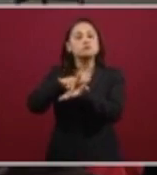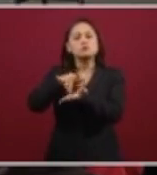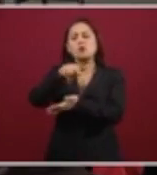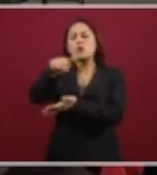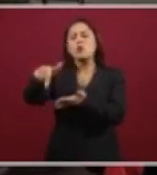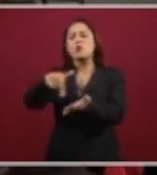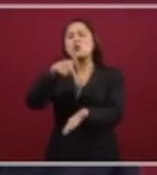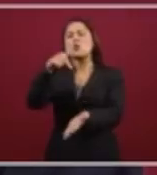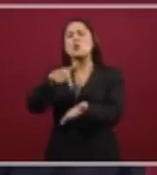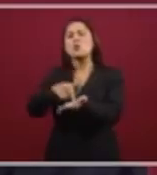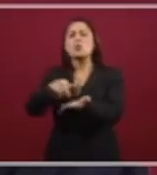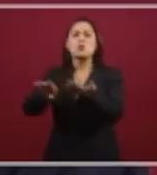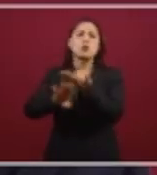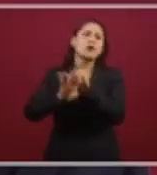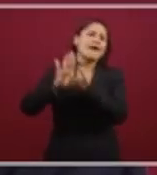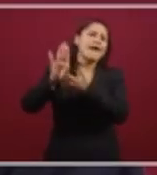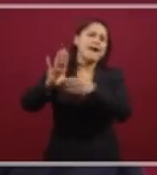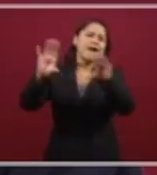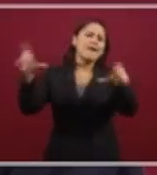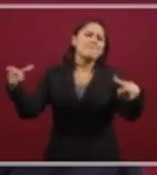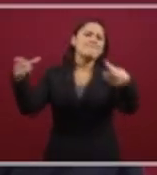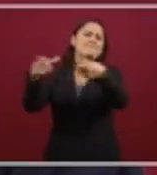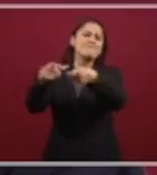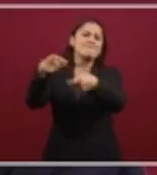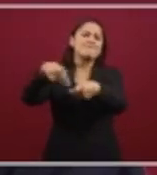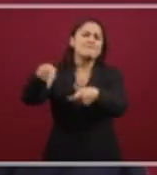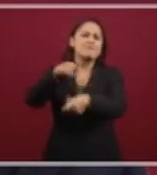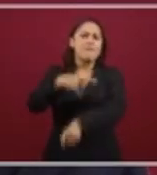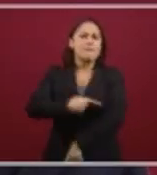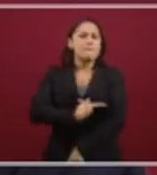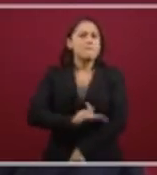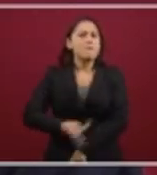marginadas y pobres del país.